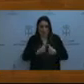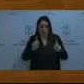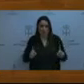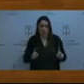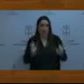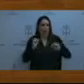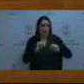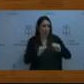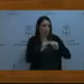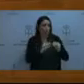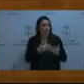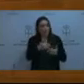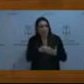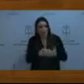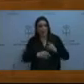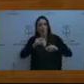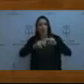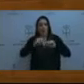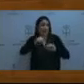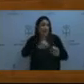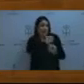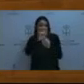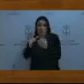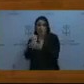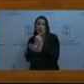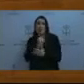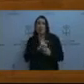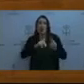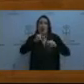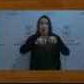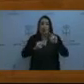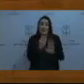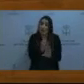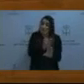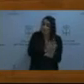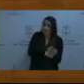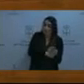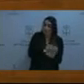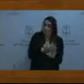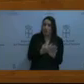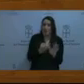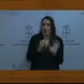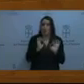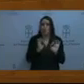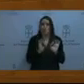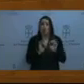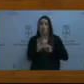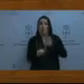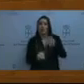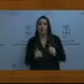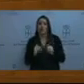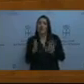incluir las obras, y aquí todo el mundo lo ha defendido, incluir las obras previas ejecutadas antes de abrirse la convocatoria.